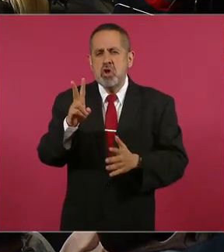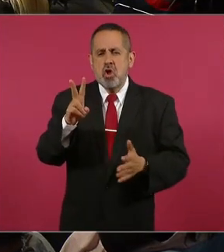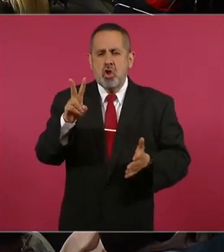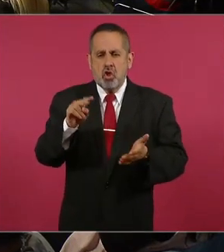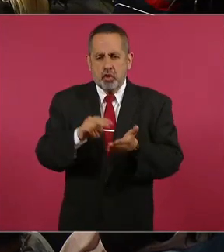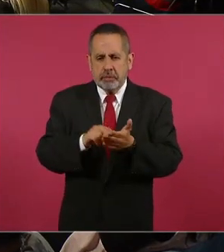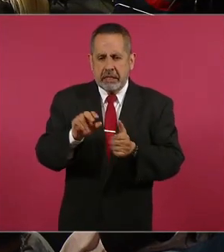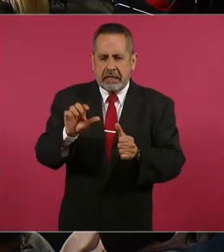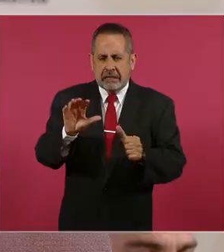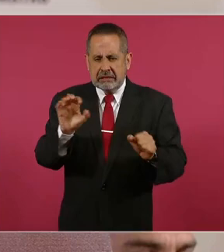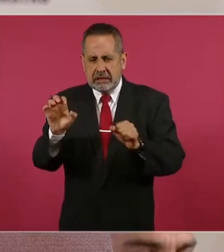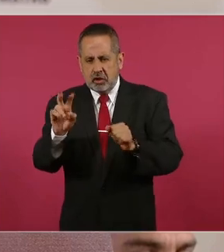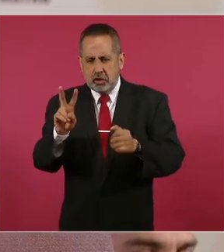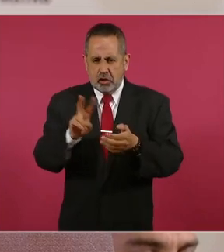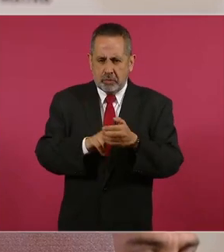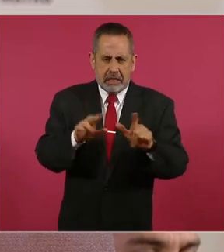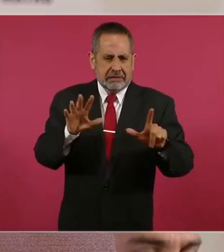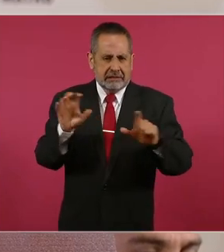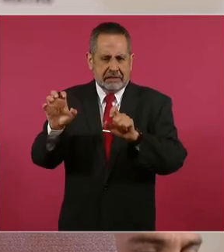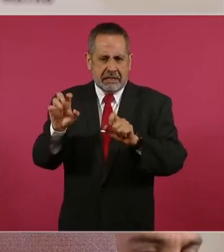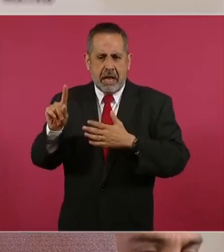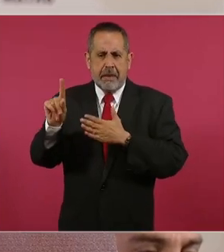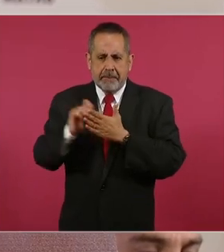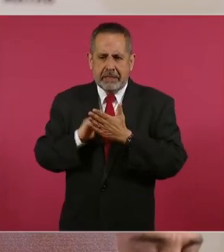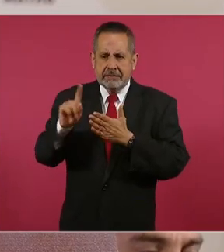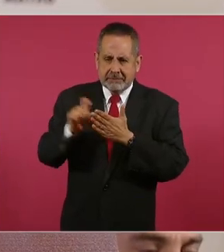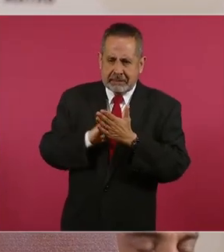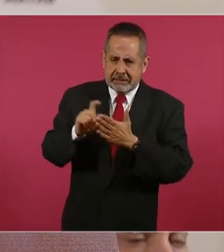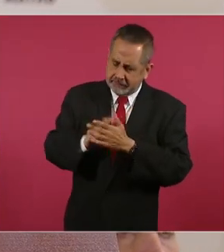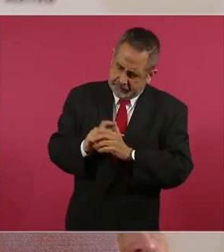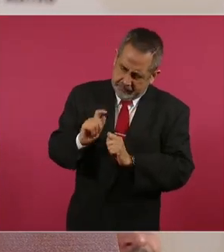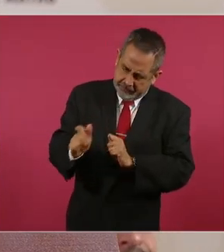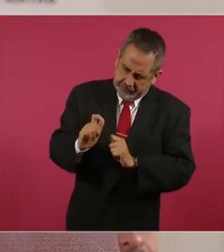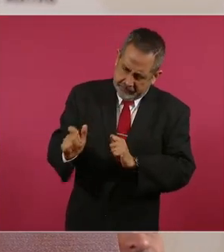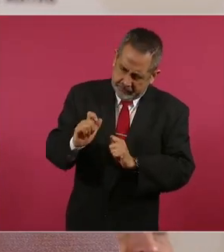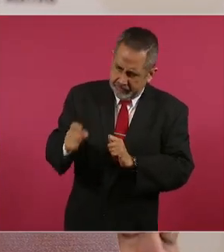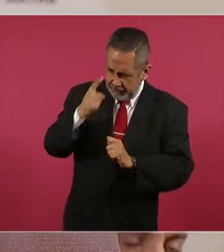2,600, 2,700 pesos mensuales.